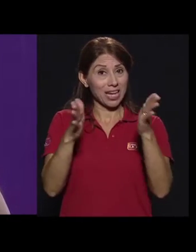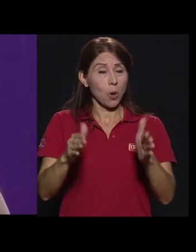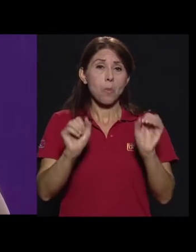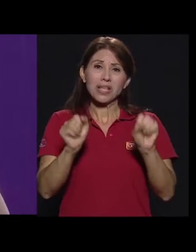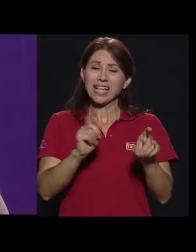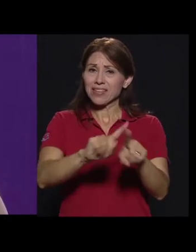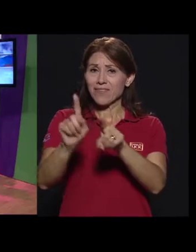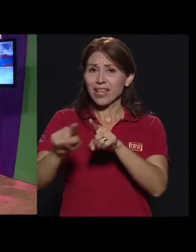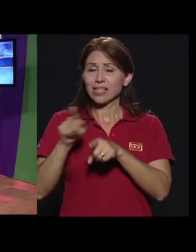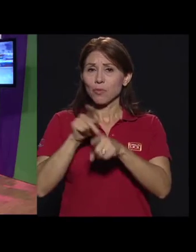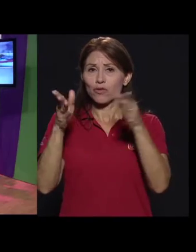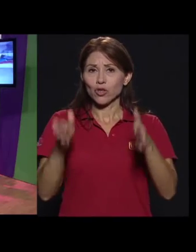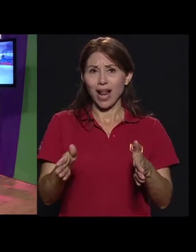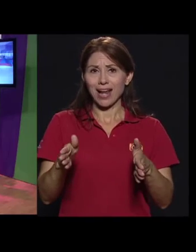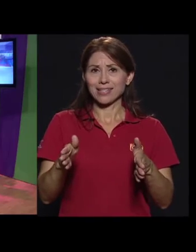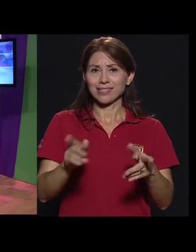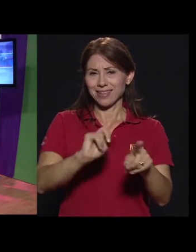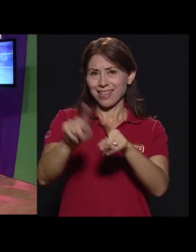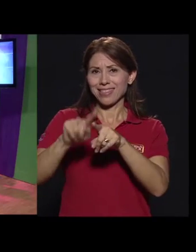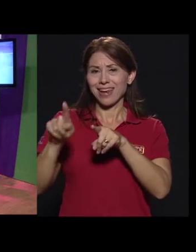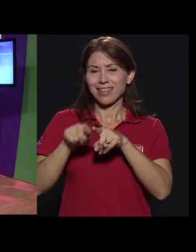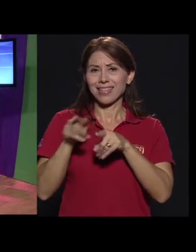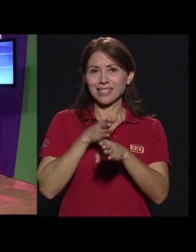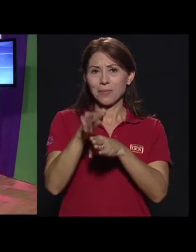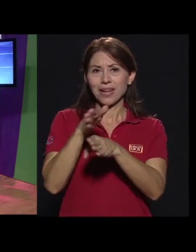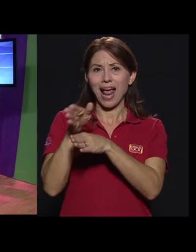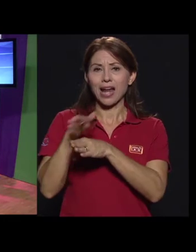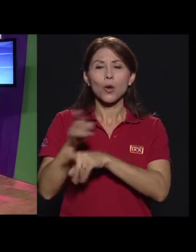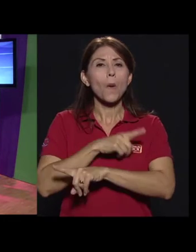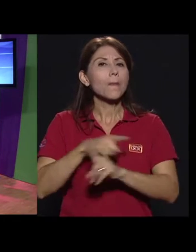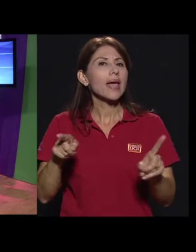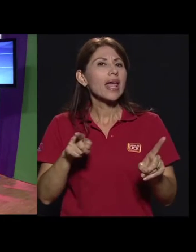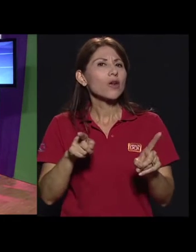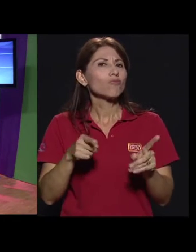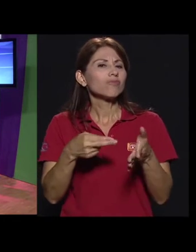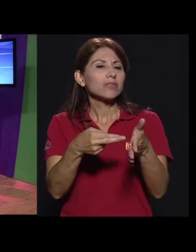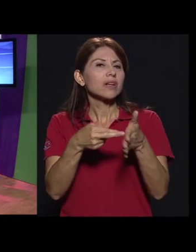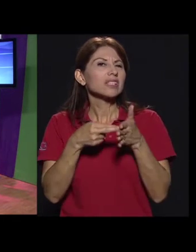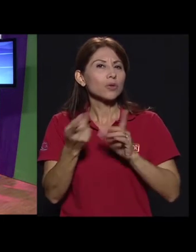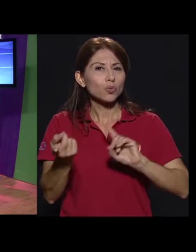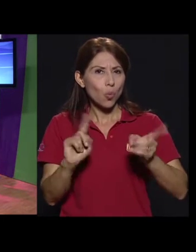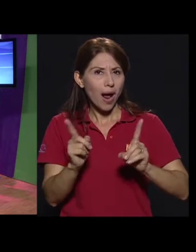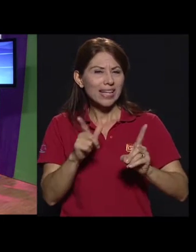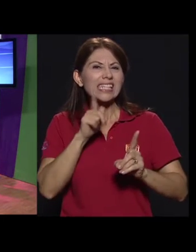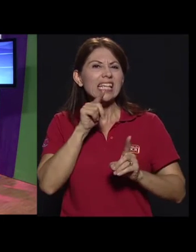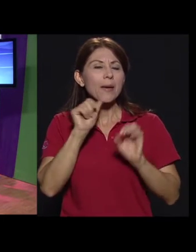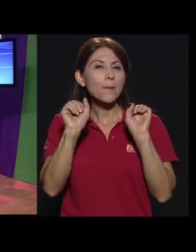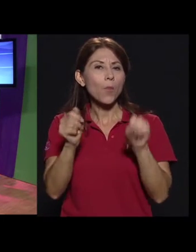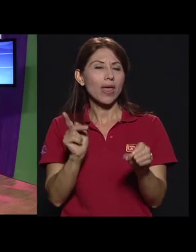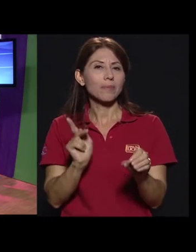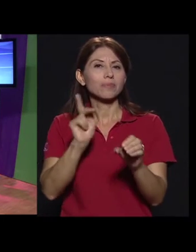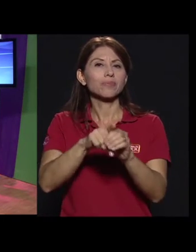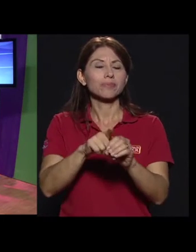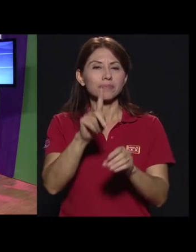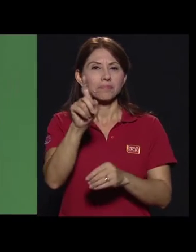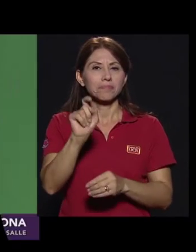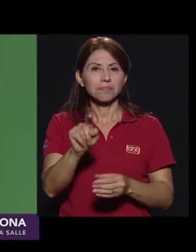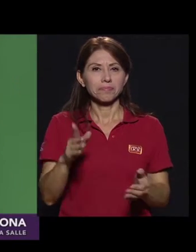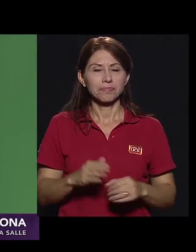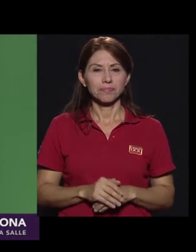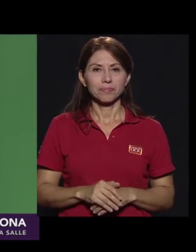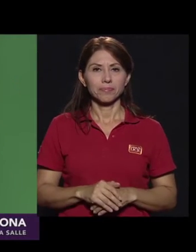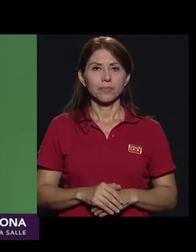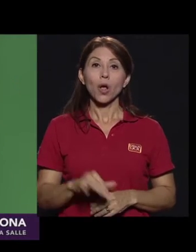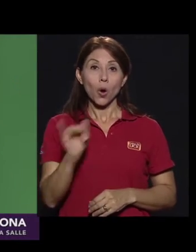profesionales de diferentes áreas, pero también para que la gente le quede claro quién puede ser candidato o no a este técnico. Bueno, María